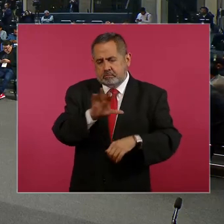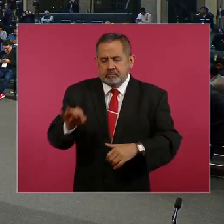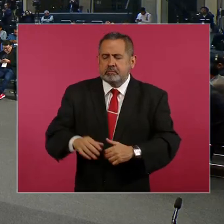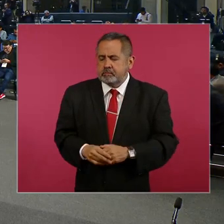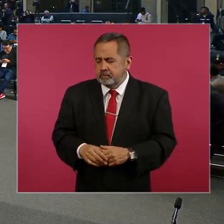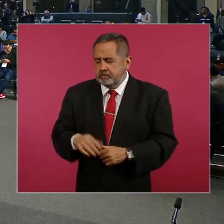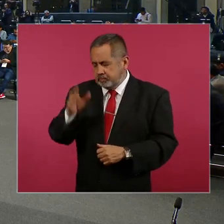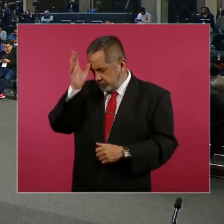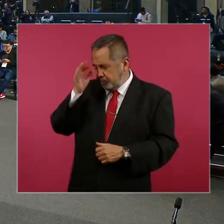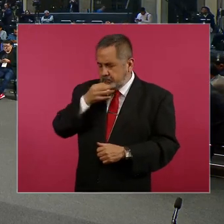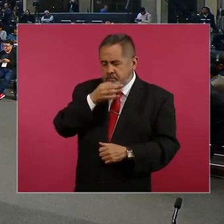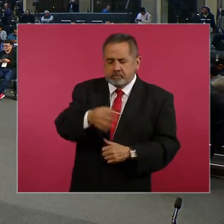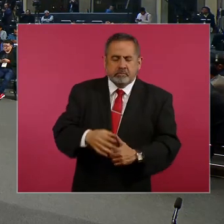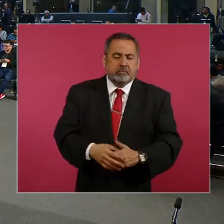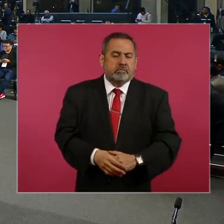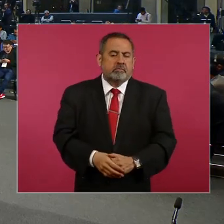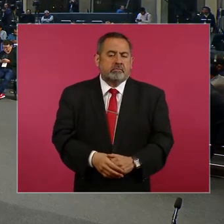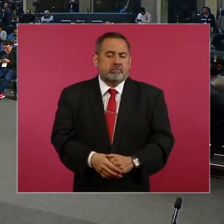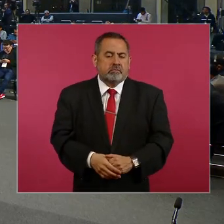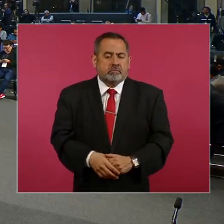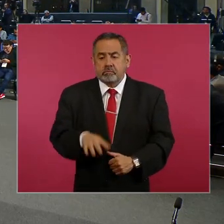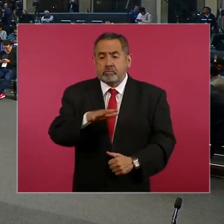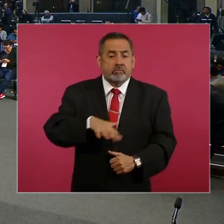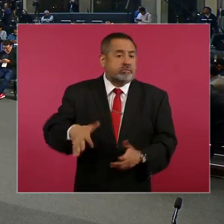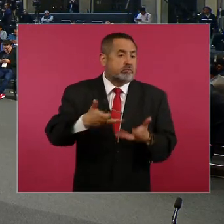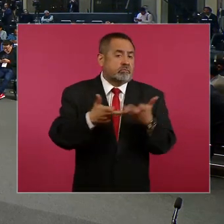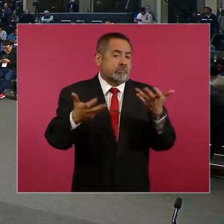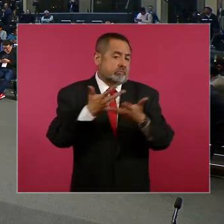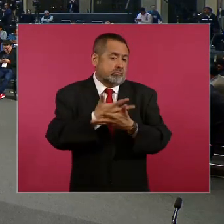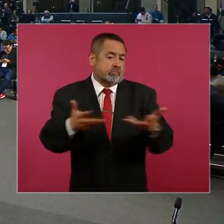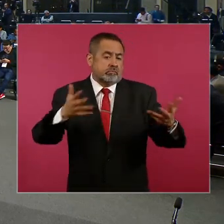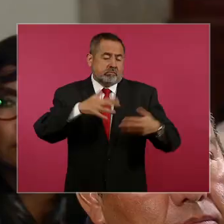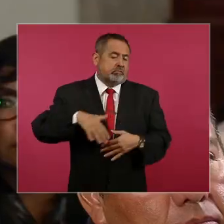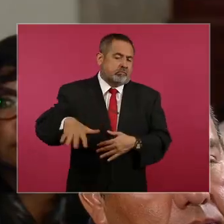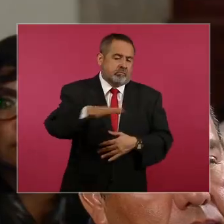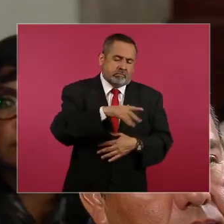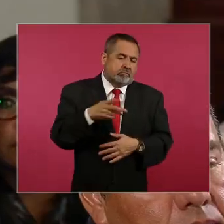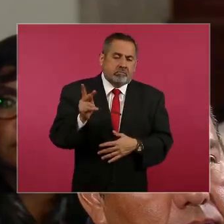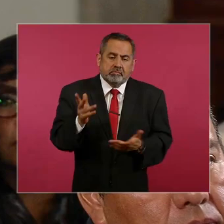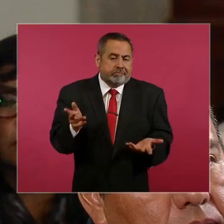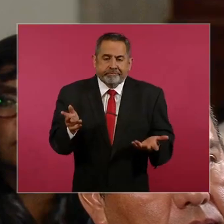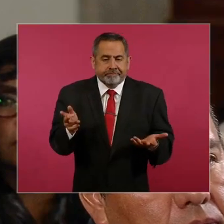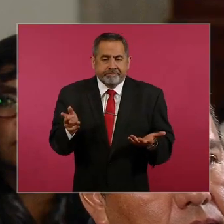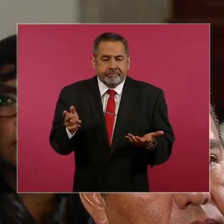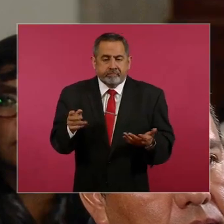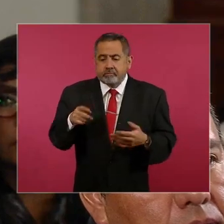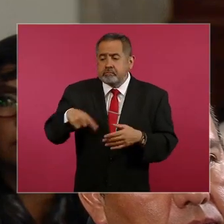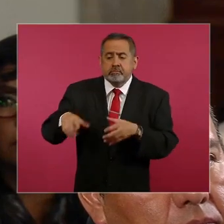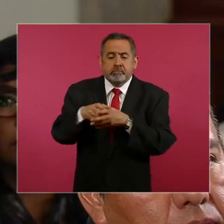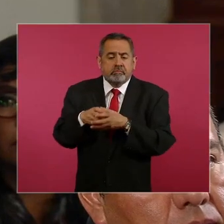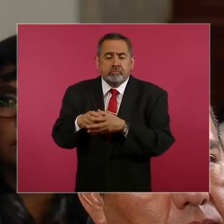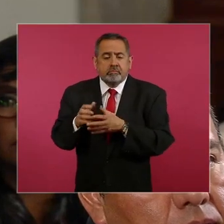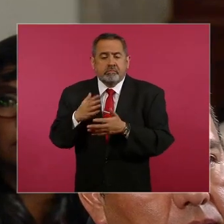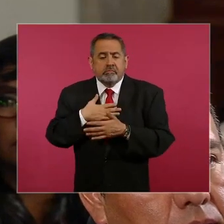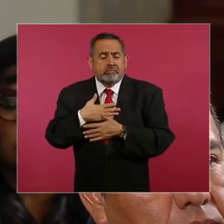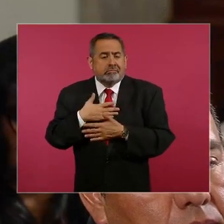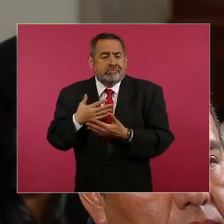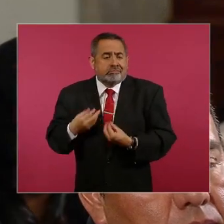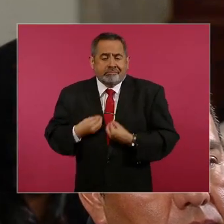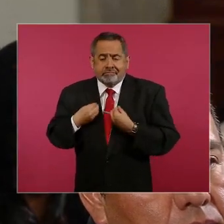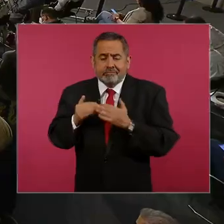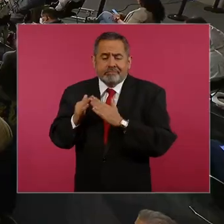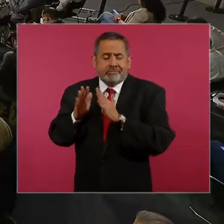De acuerdo. Y es una área muy, muy grande, pero prácticamente ellos nomás lo que quieren es eso, únicamente